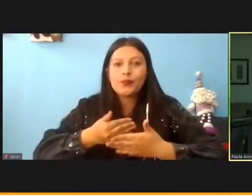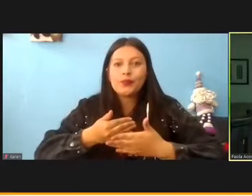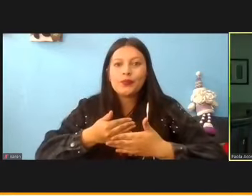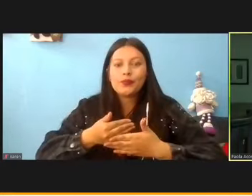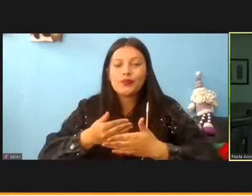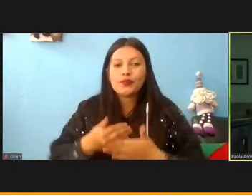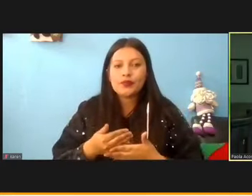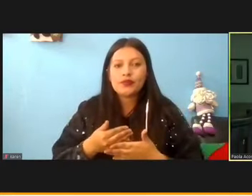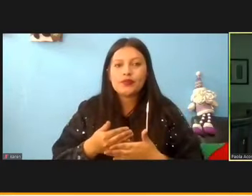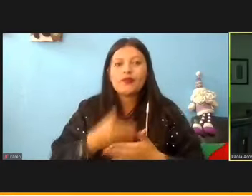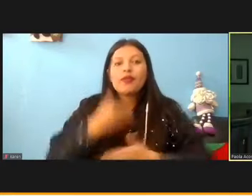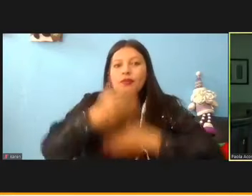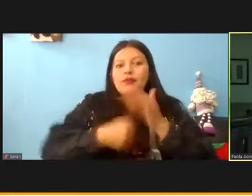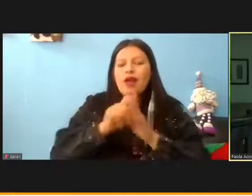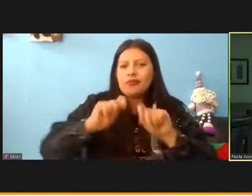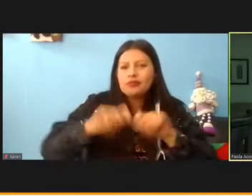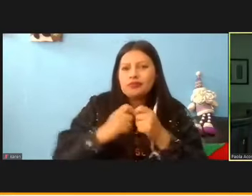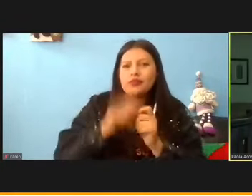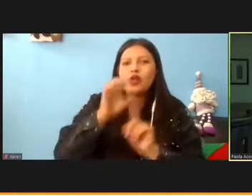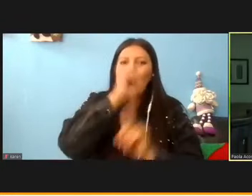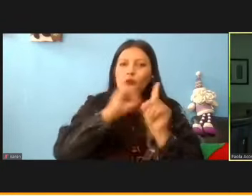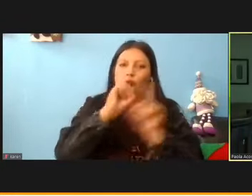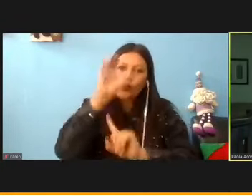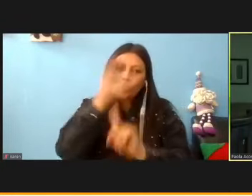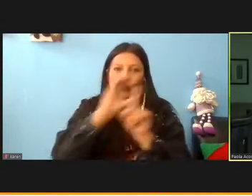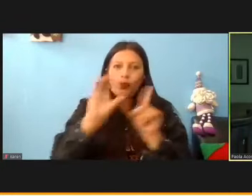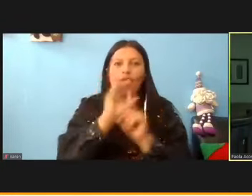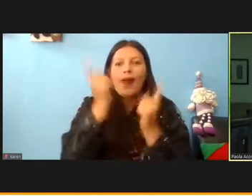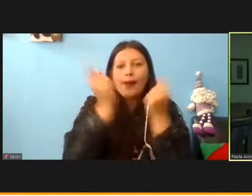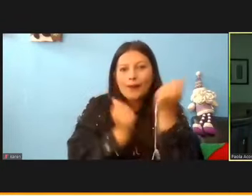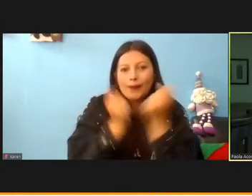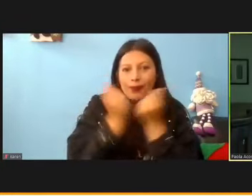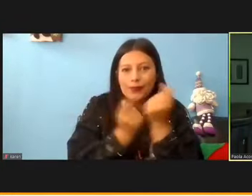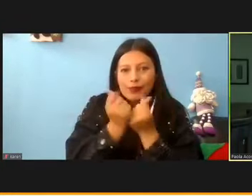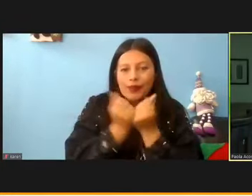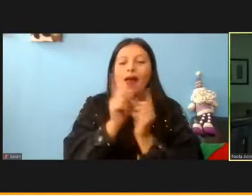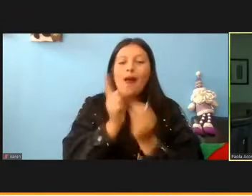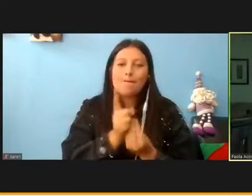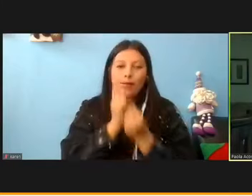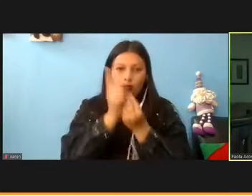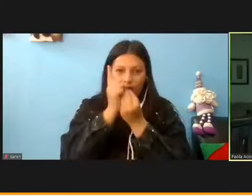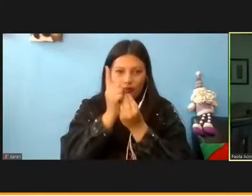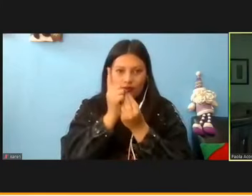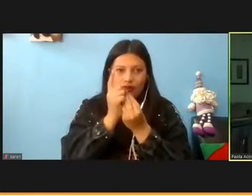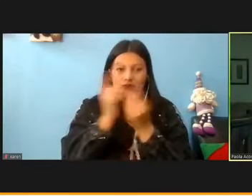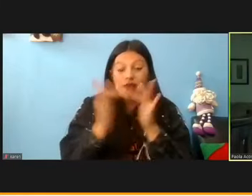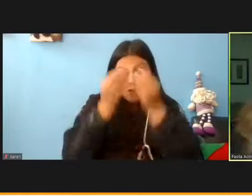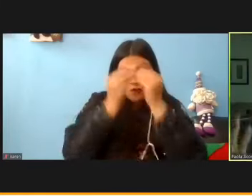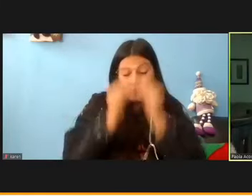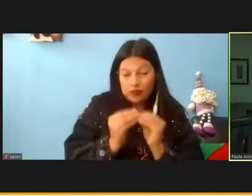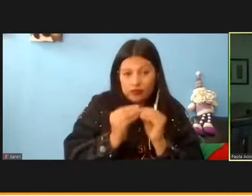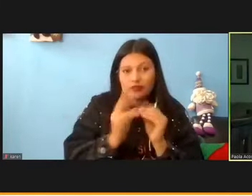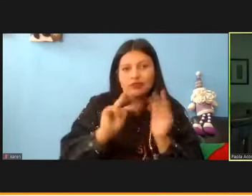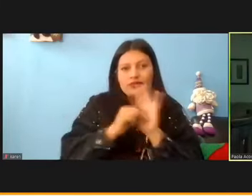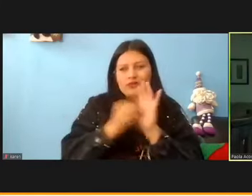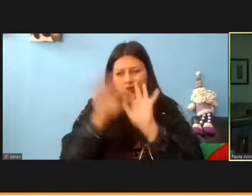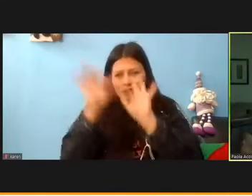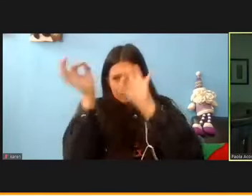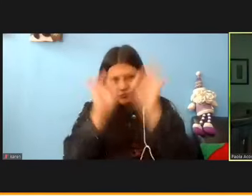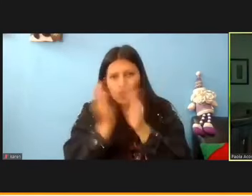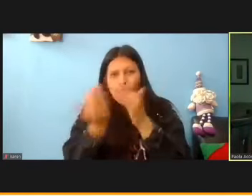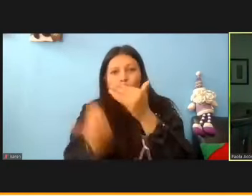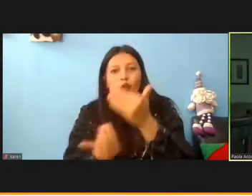en procesos en el tejido sociocultural, económico y político, de tal forma que se configuran